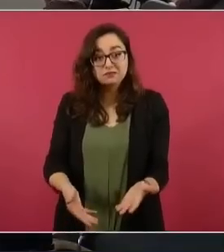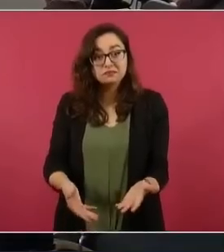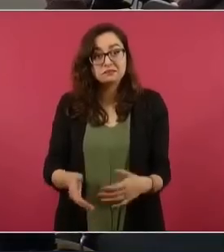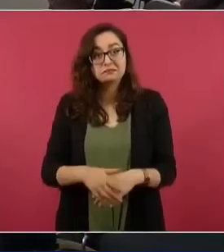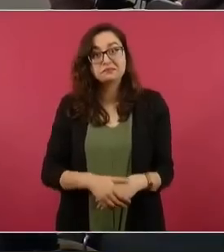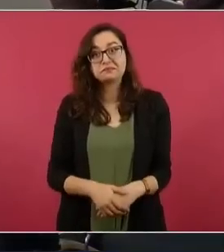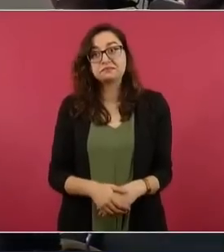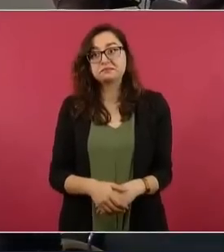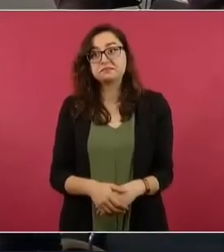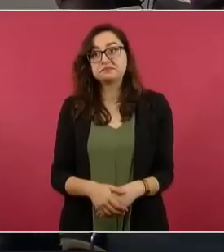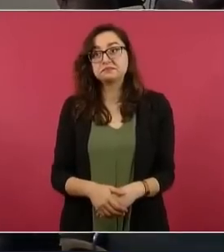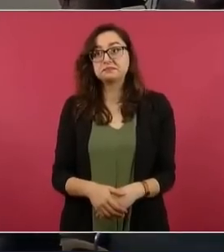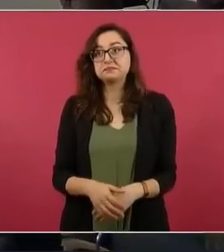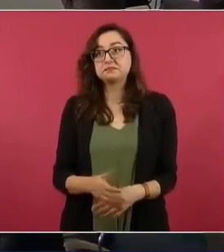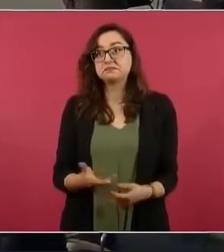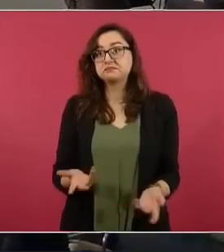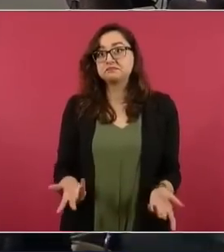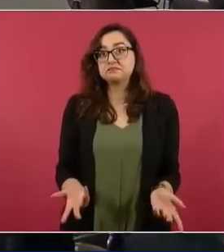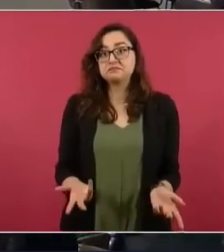50 años después